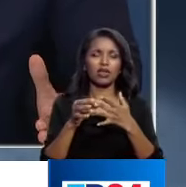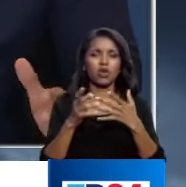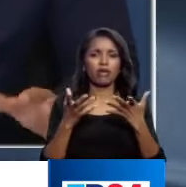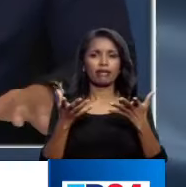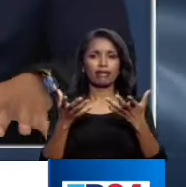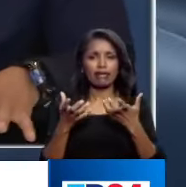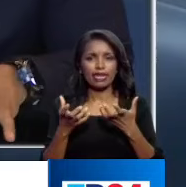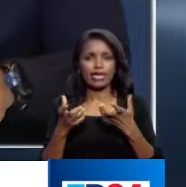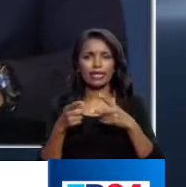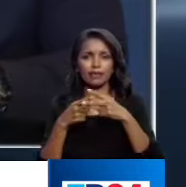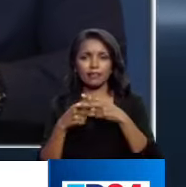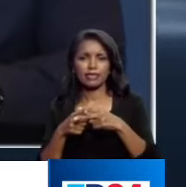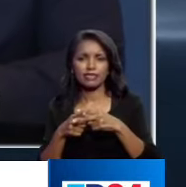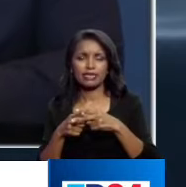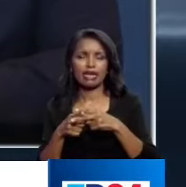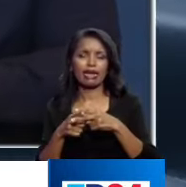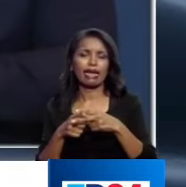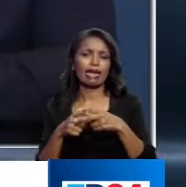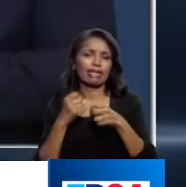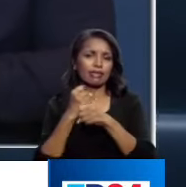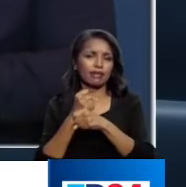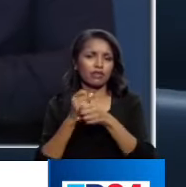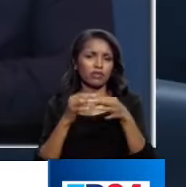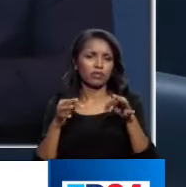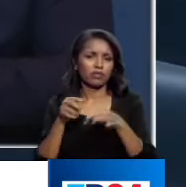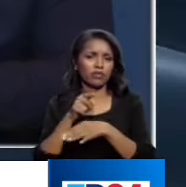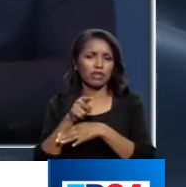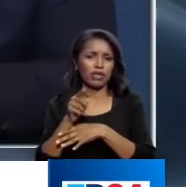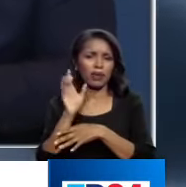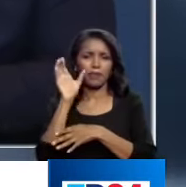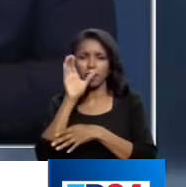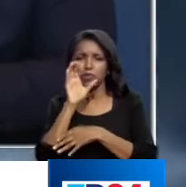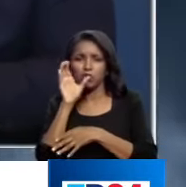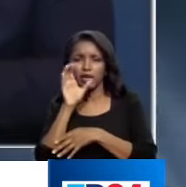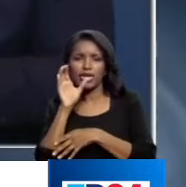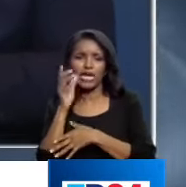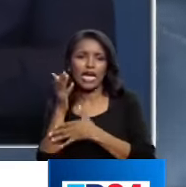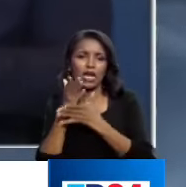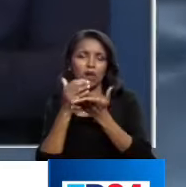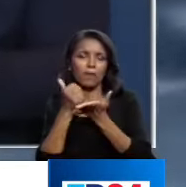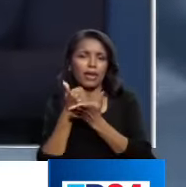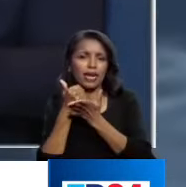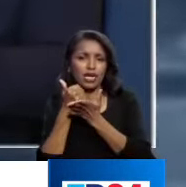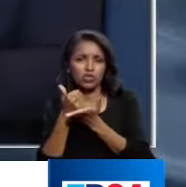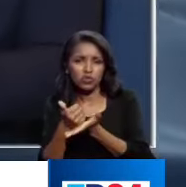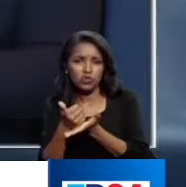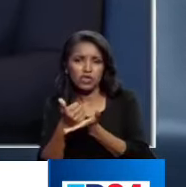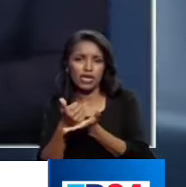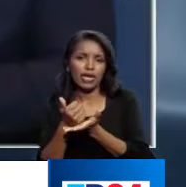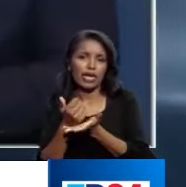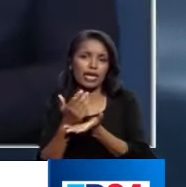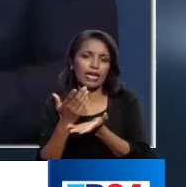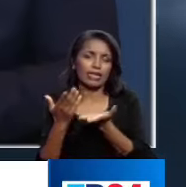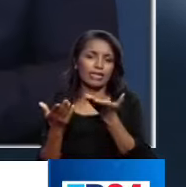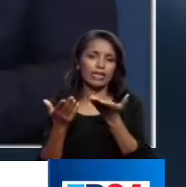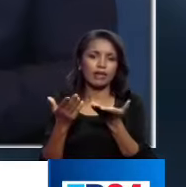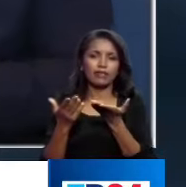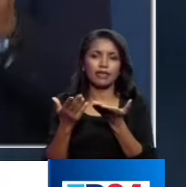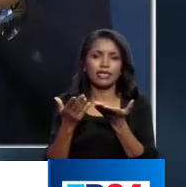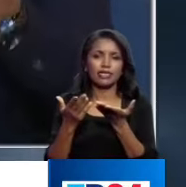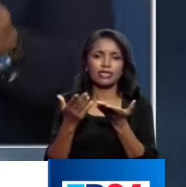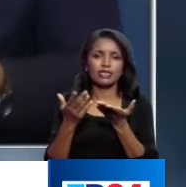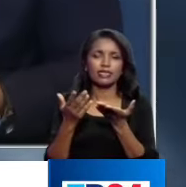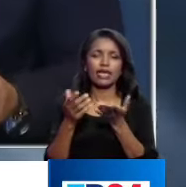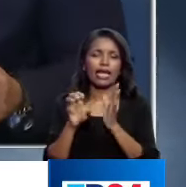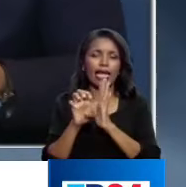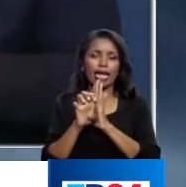esta área. ¿Estaría usted dispuesta a buscar ese mecanismo para que haya un banco especializado, así como pasa en el sector